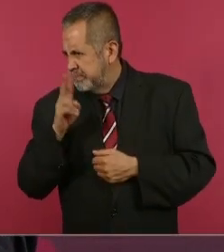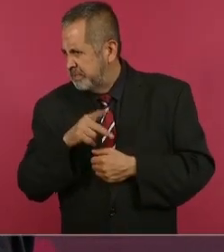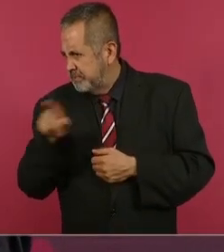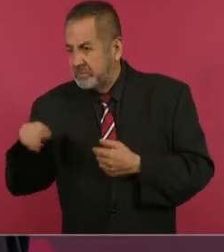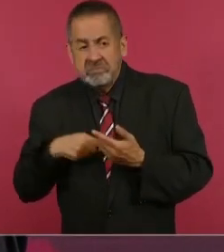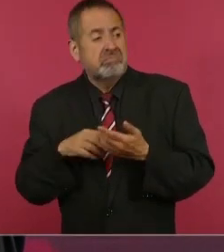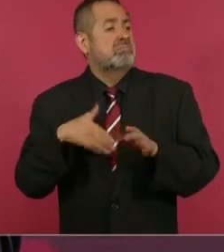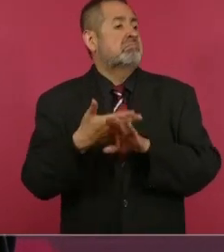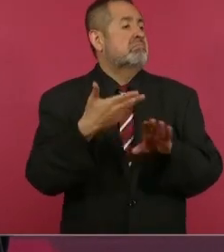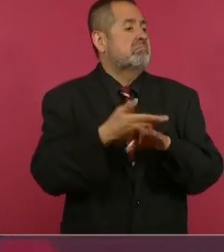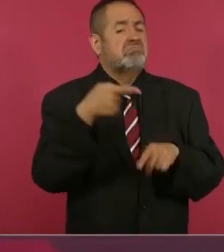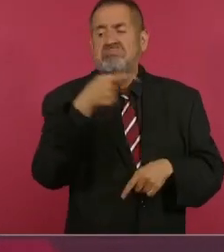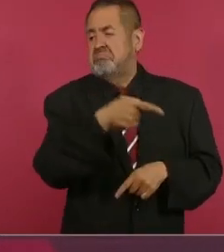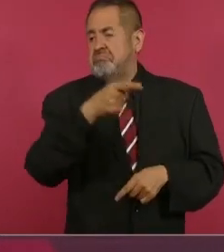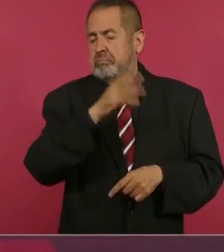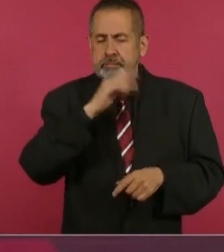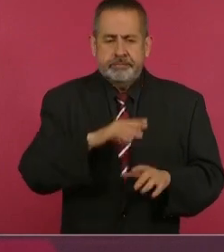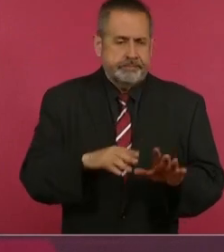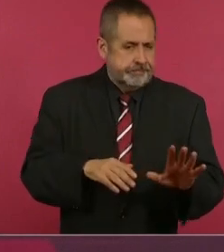ni mucho menos